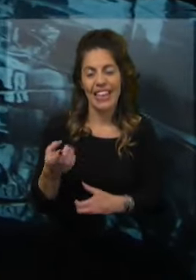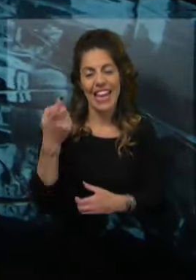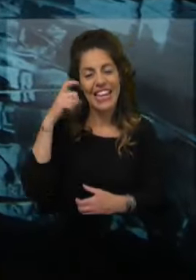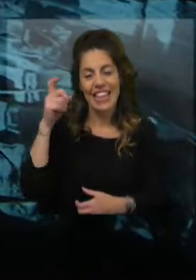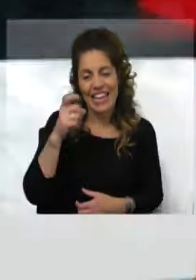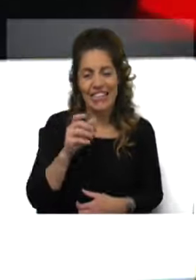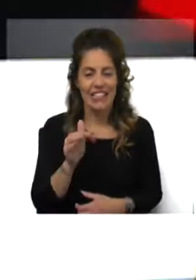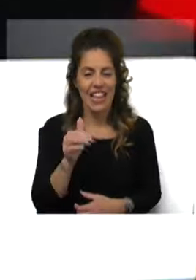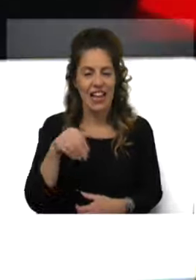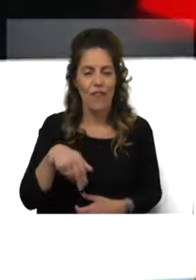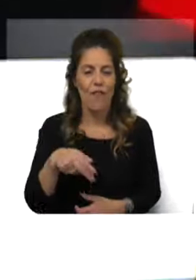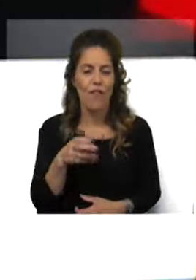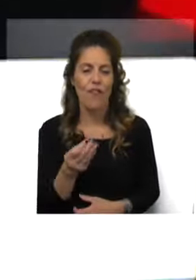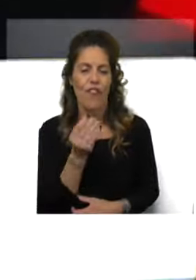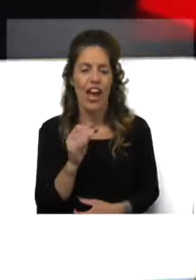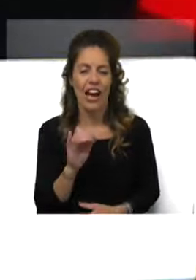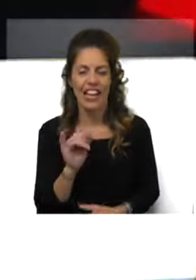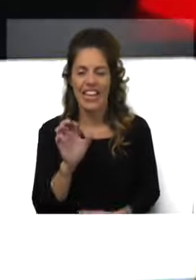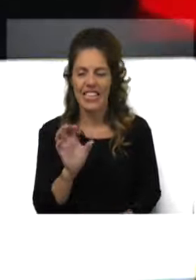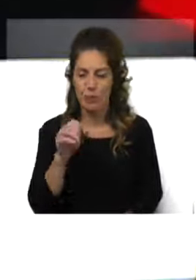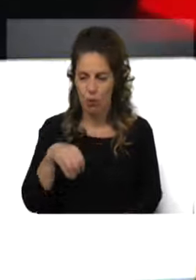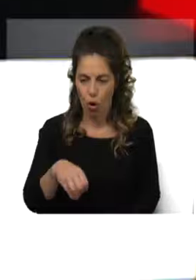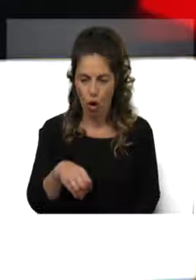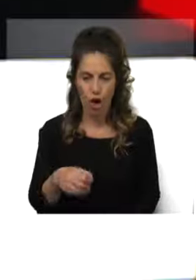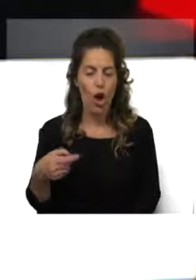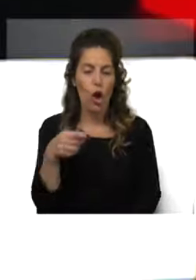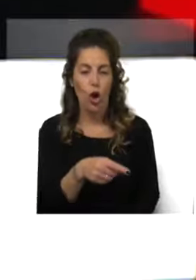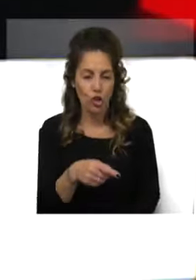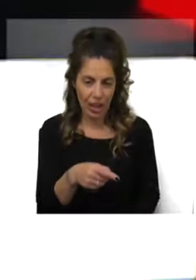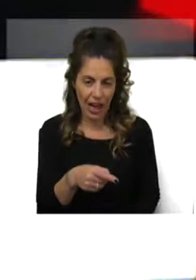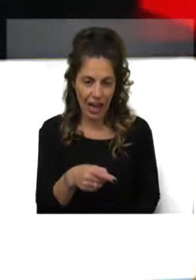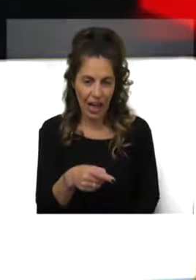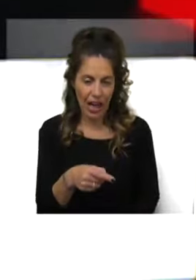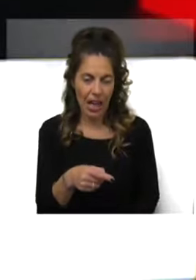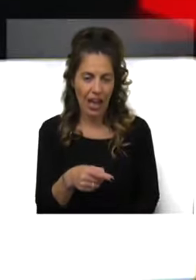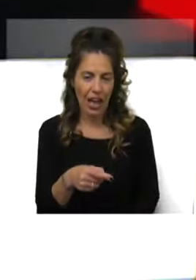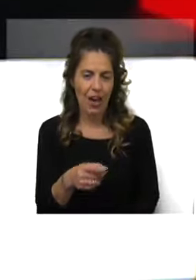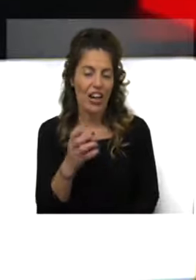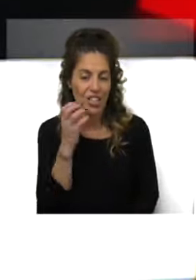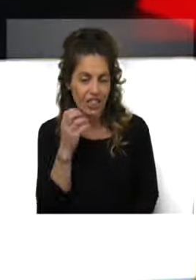en en ese tipo de de régimen anticomunista anti ballista eh